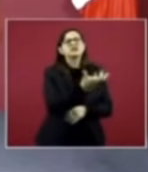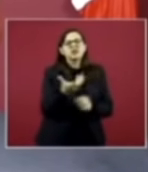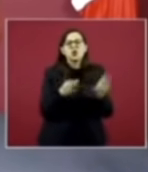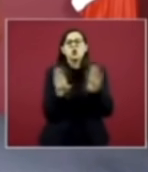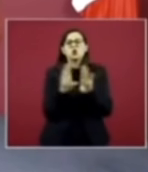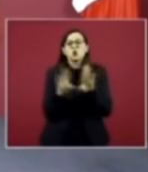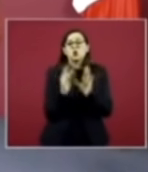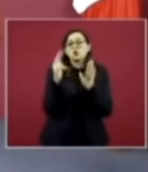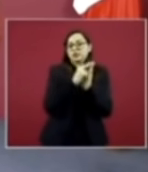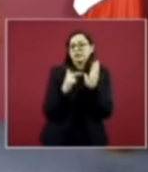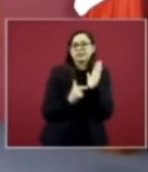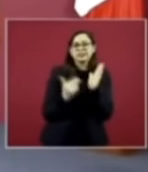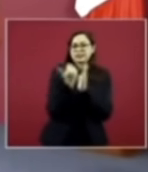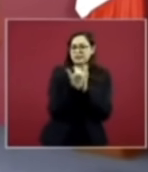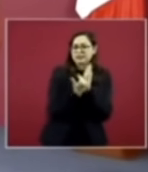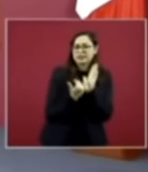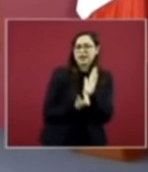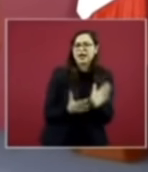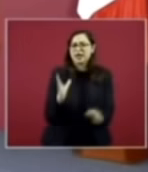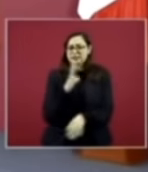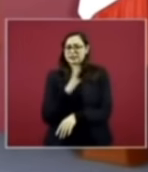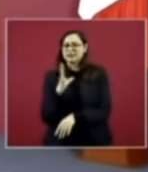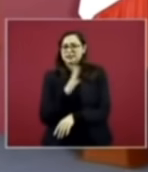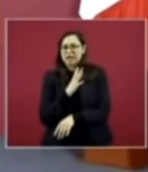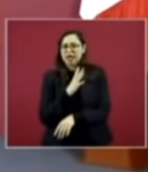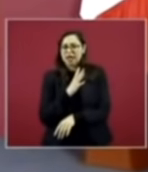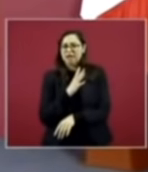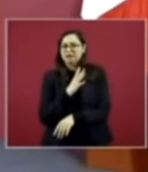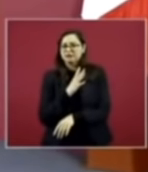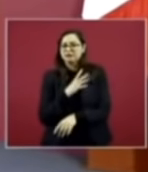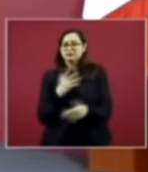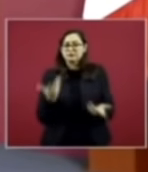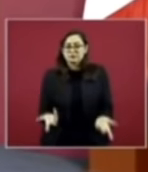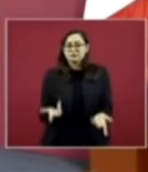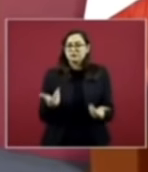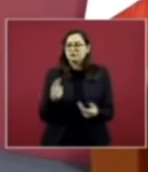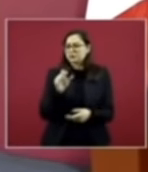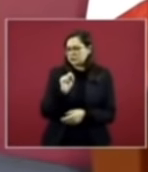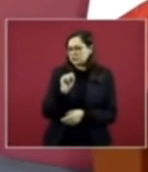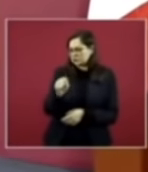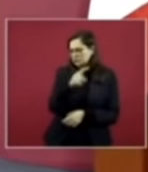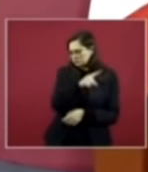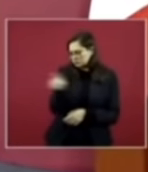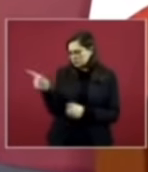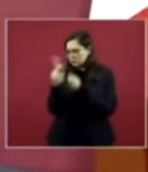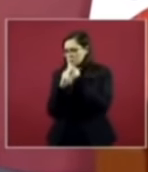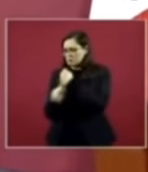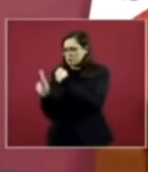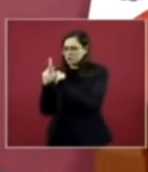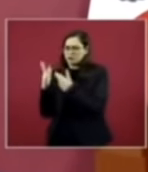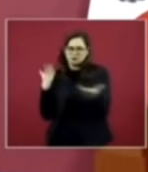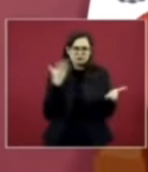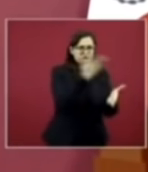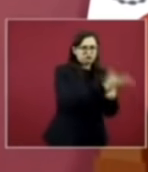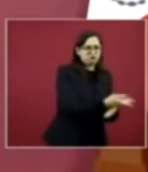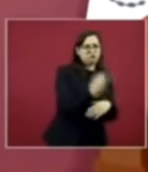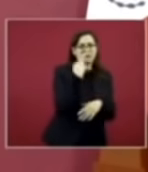cómo van a ser dependientes libres de sus ciudadanos entonces